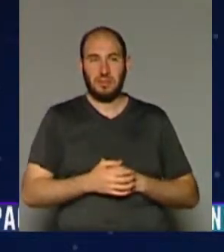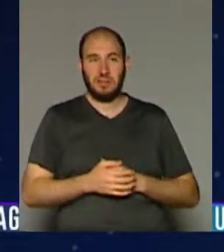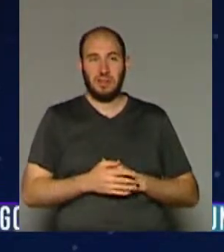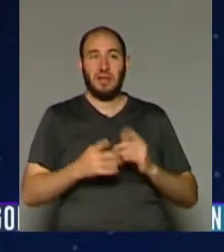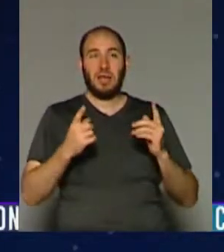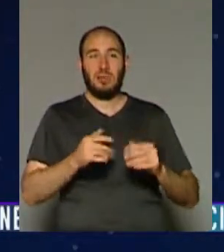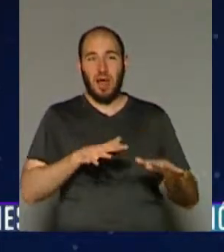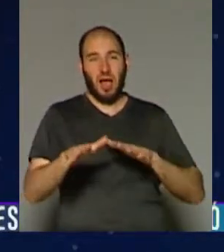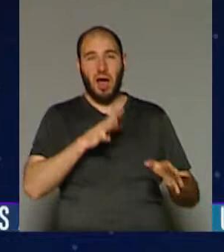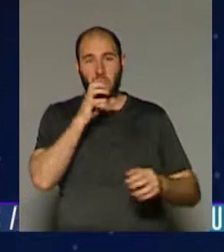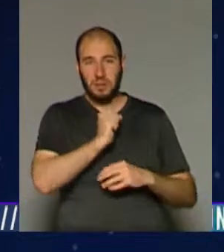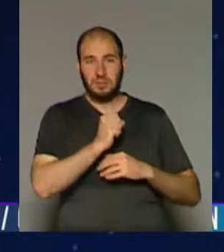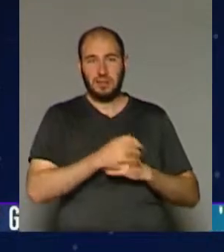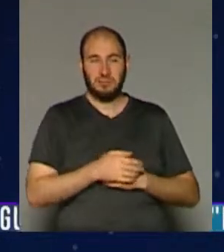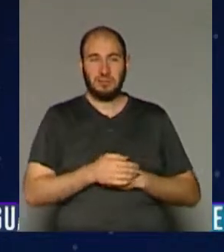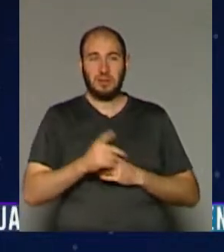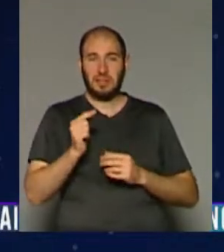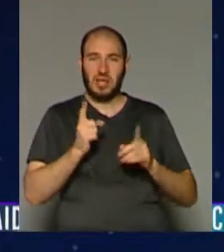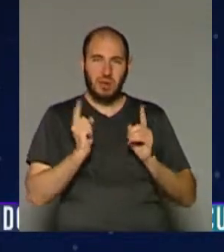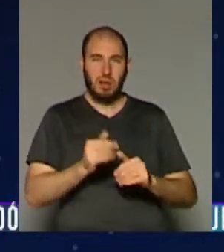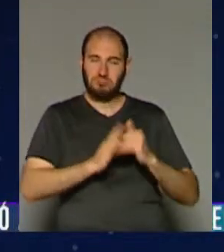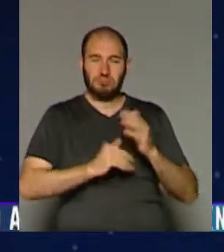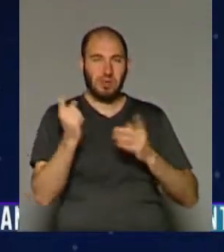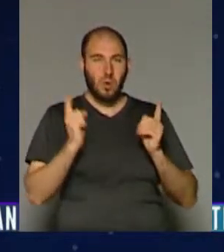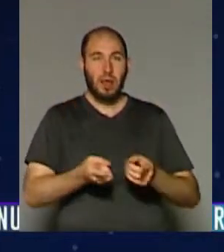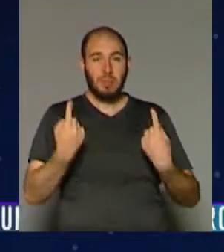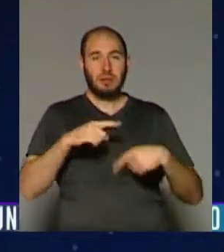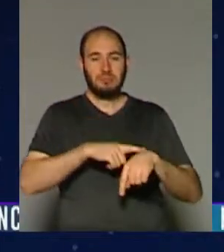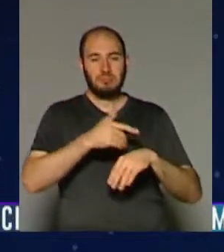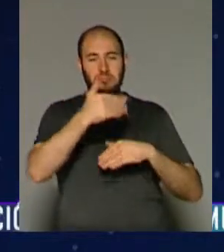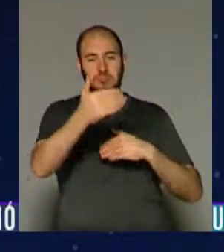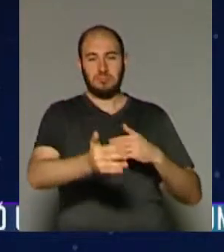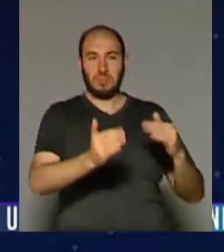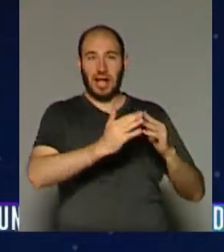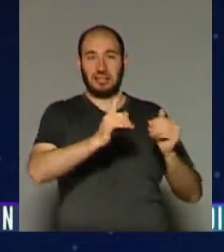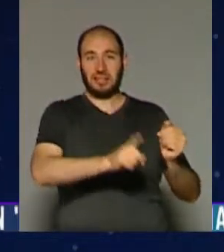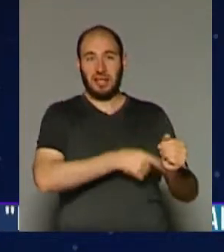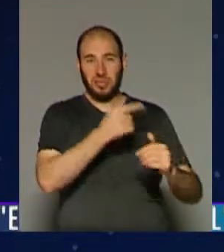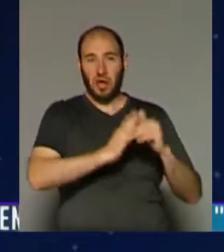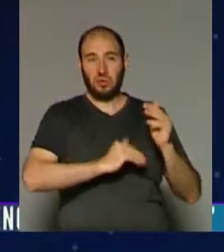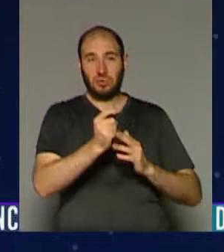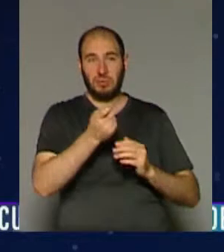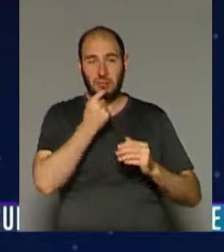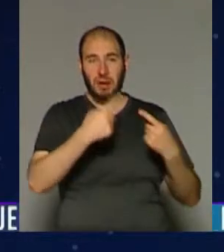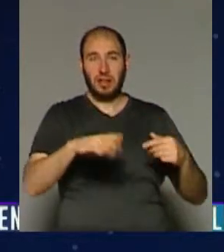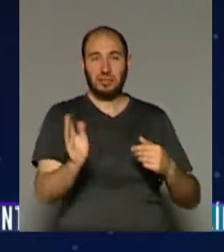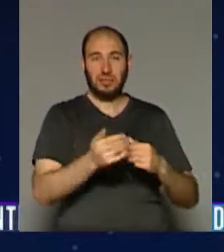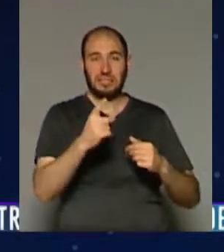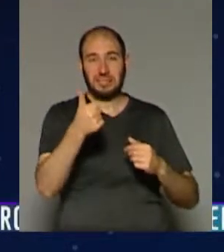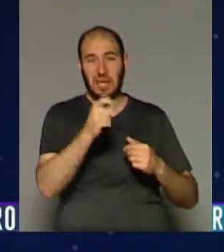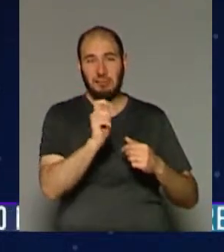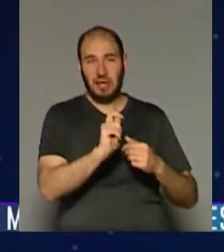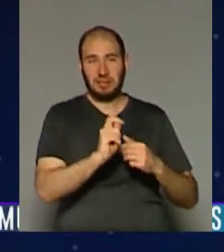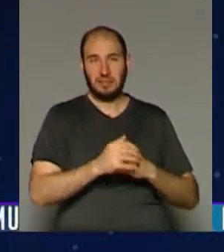igualmente sismo resistente, es prácticamente igual levantarla, pero a la larga una casa tradicional se construye, si uno tiene todos los materiales, en 6